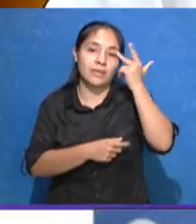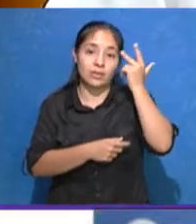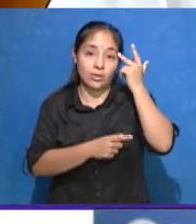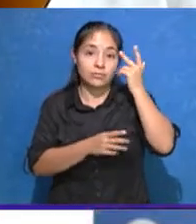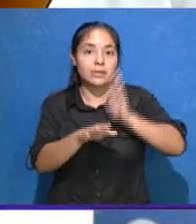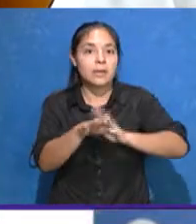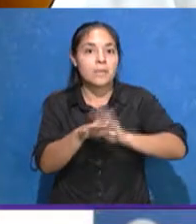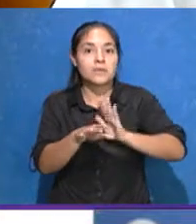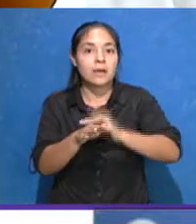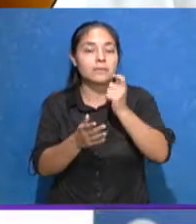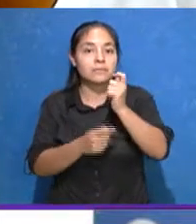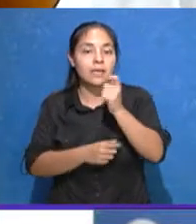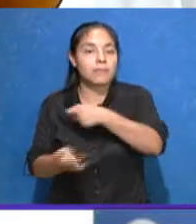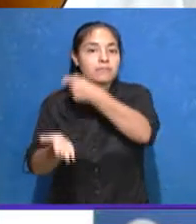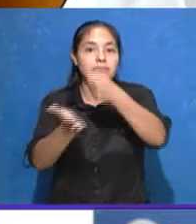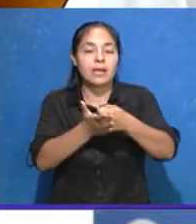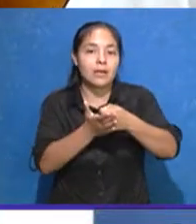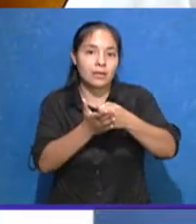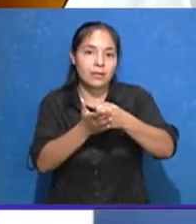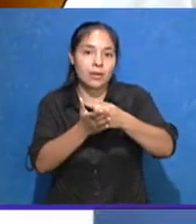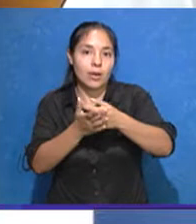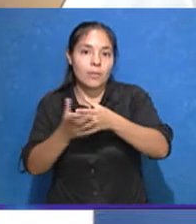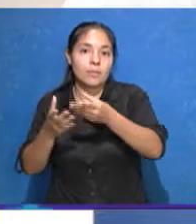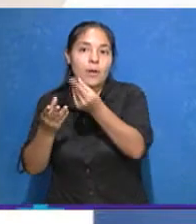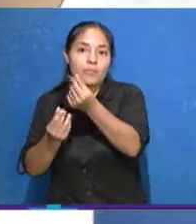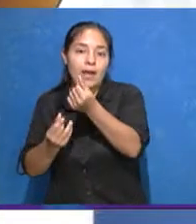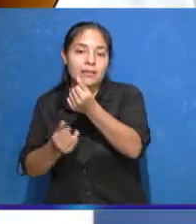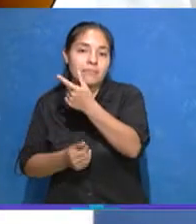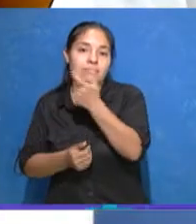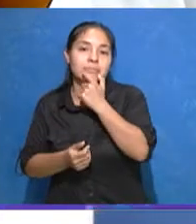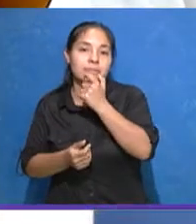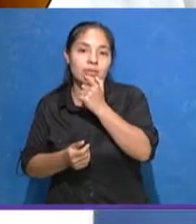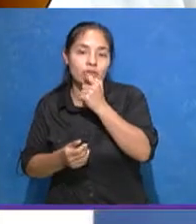de justamente el Fondo Compensador Eléctrico de la provincia.